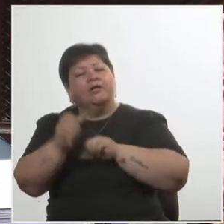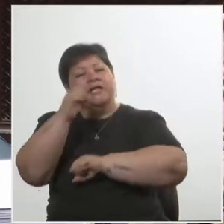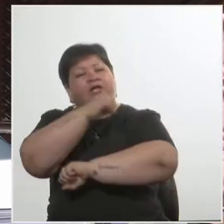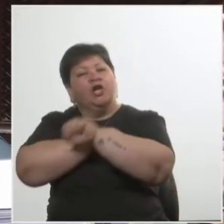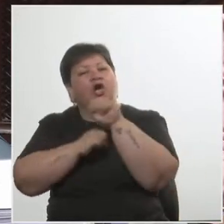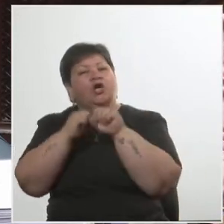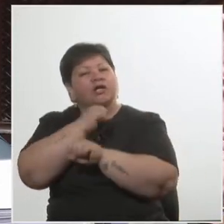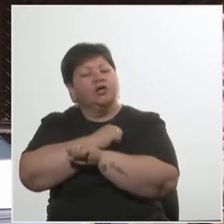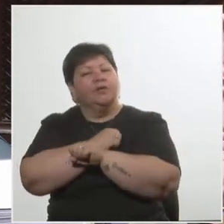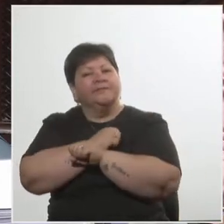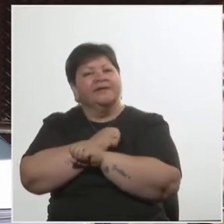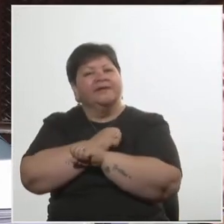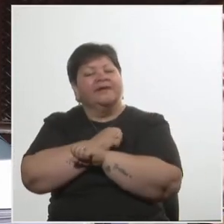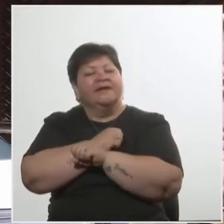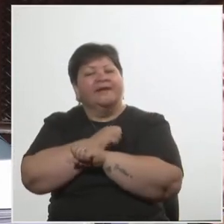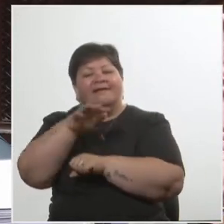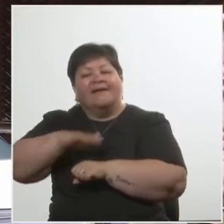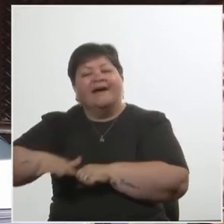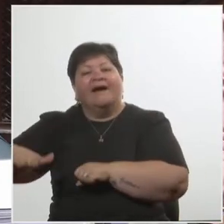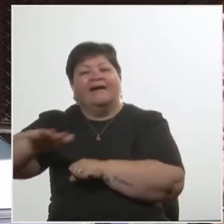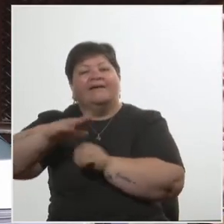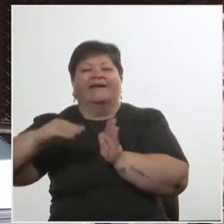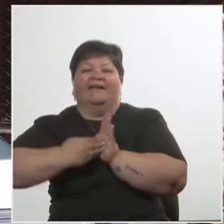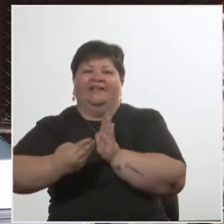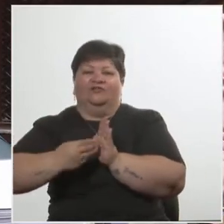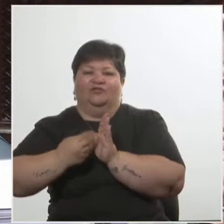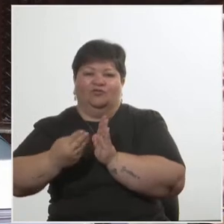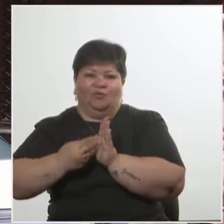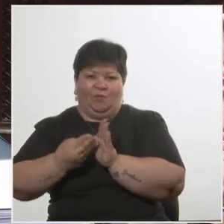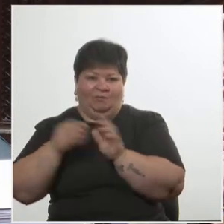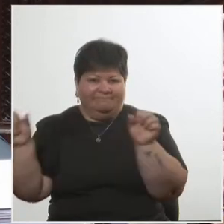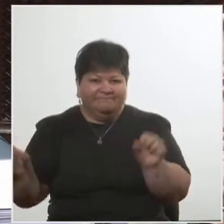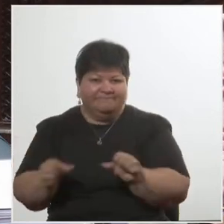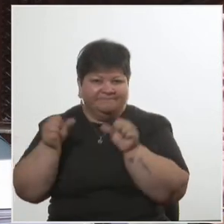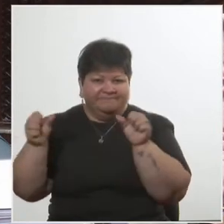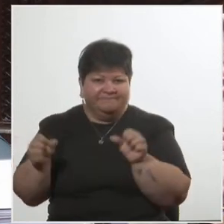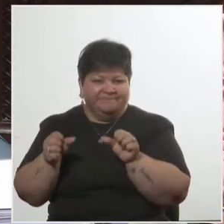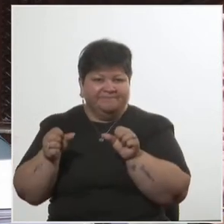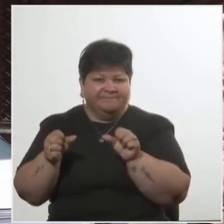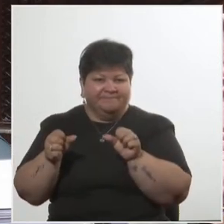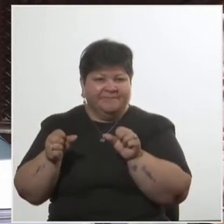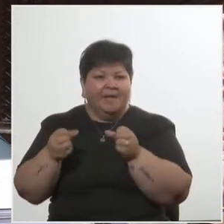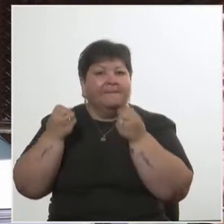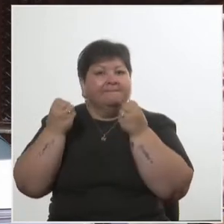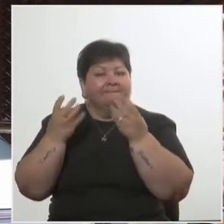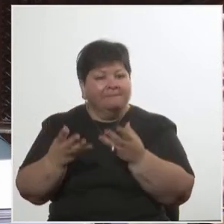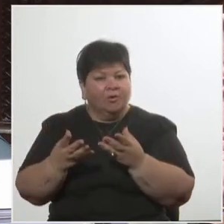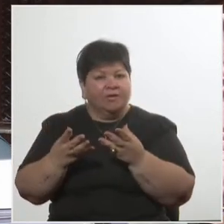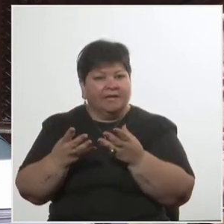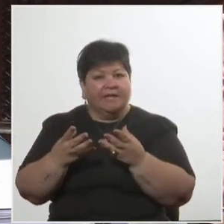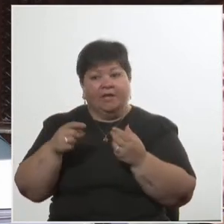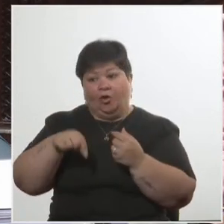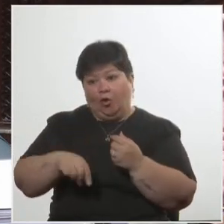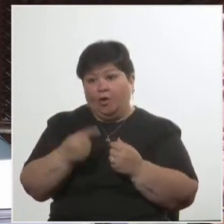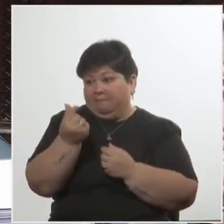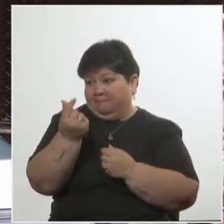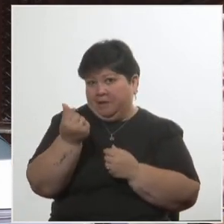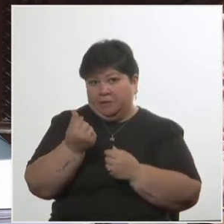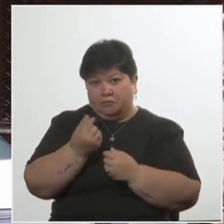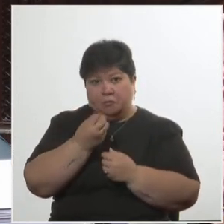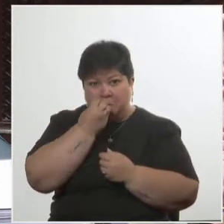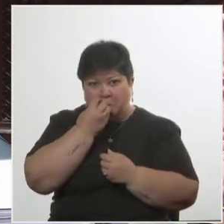el en el área de la que sería básicamente no porque En definitiva Hoy estamos teniendo buenos precios